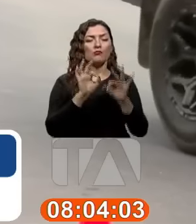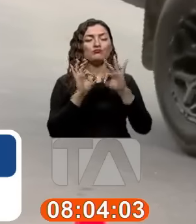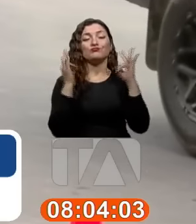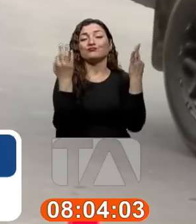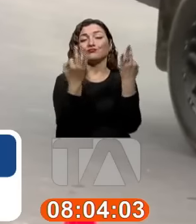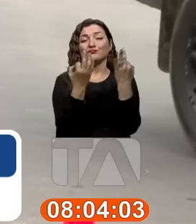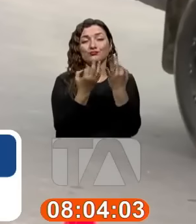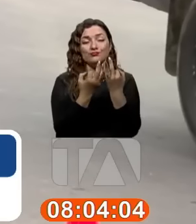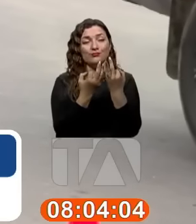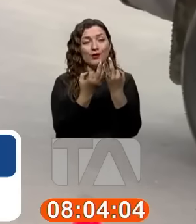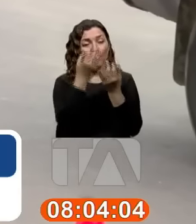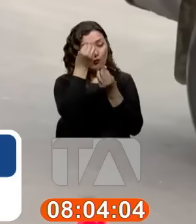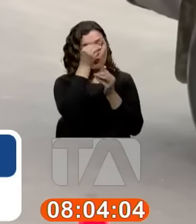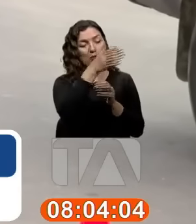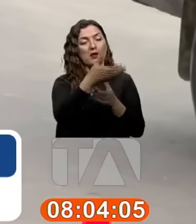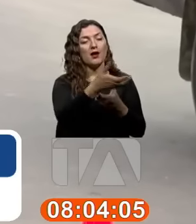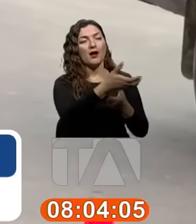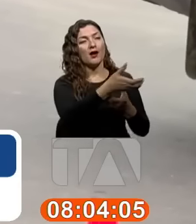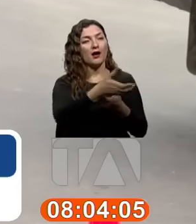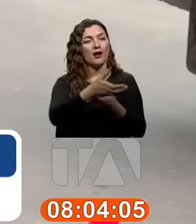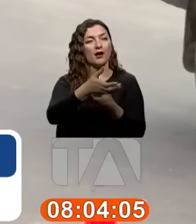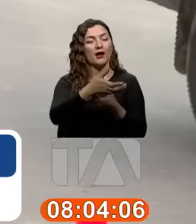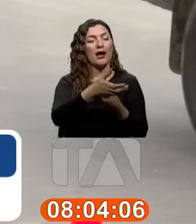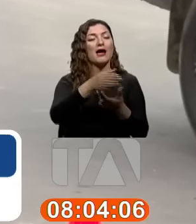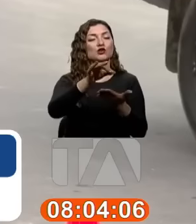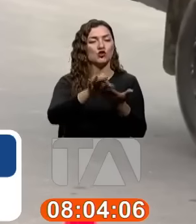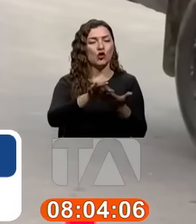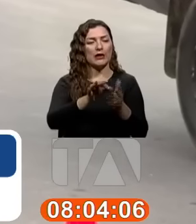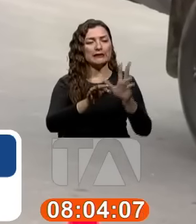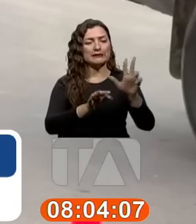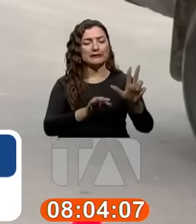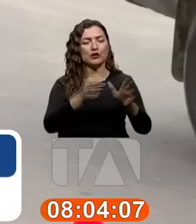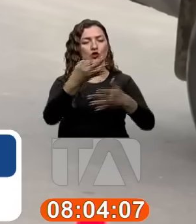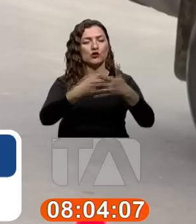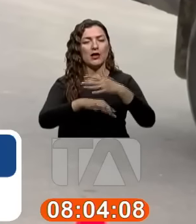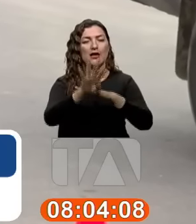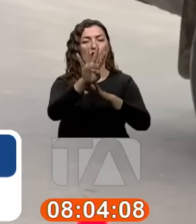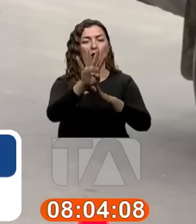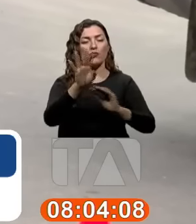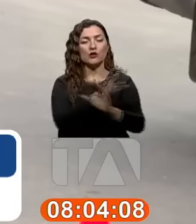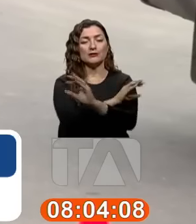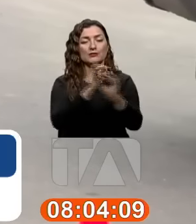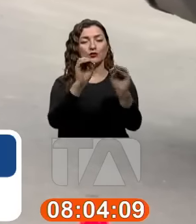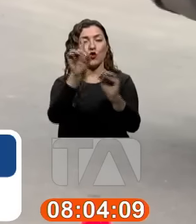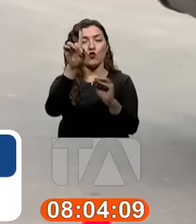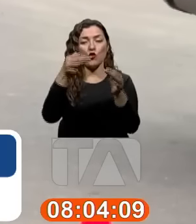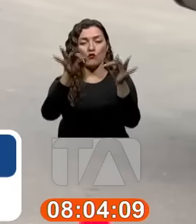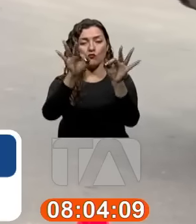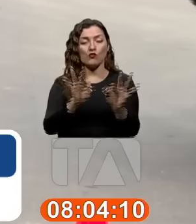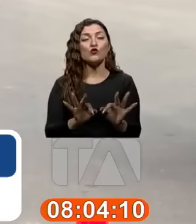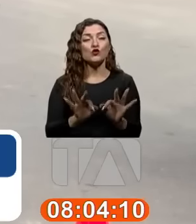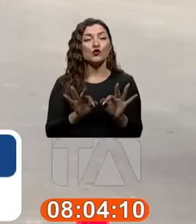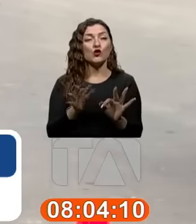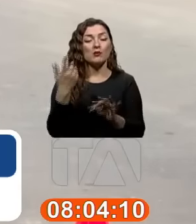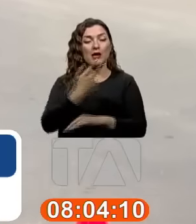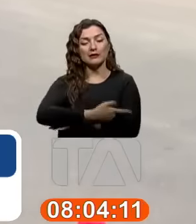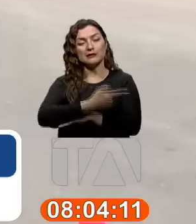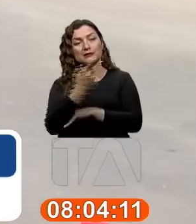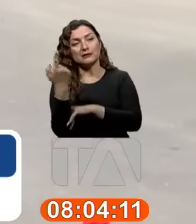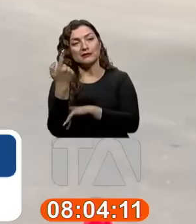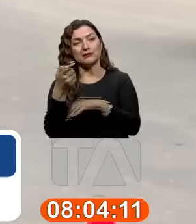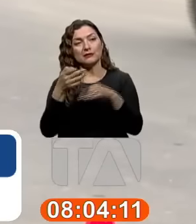familiares les anunciaron al Cuerpo de Bomberos que habrían estado en la zona, es decir, 4 desaparecidos, uno oficialmente. Oficialmente, desde hace algunos días ya